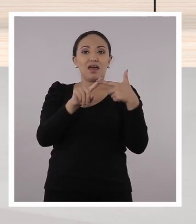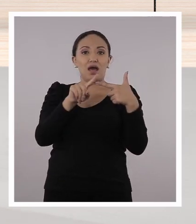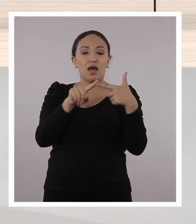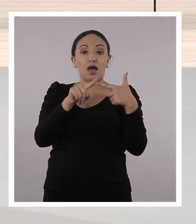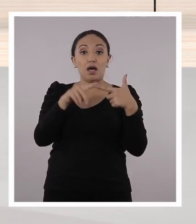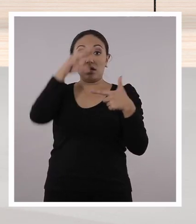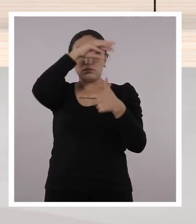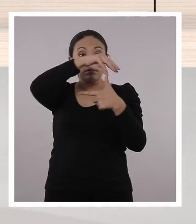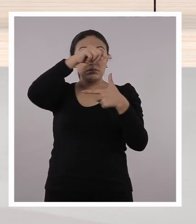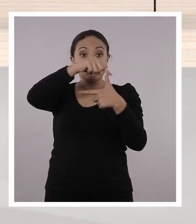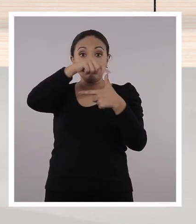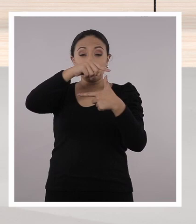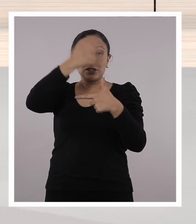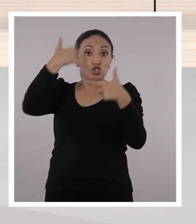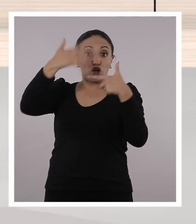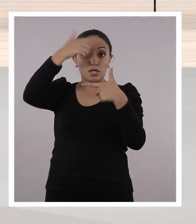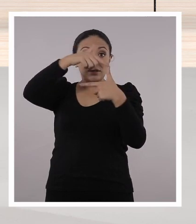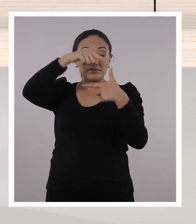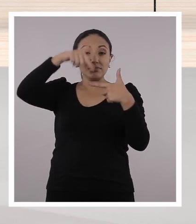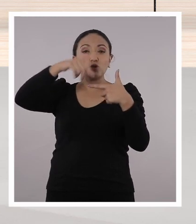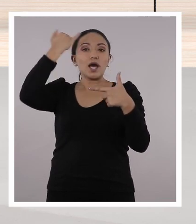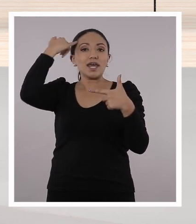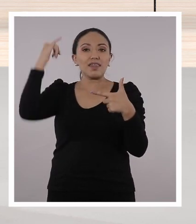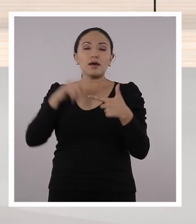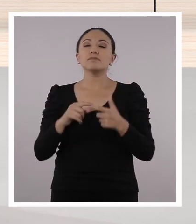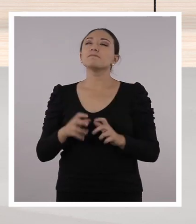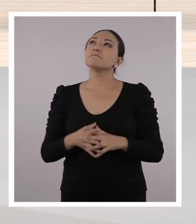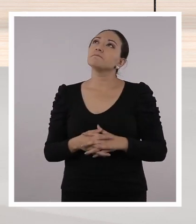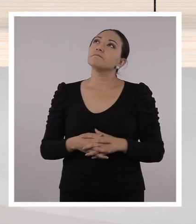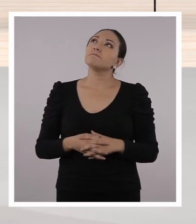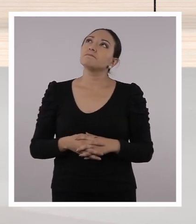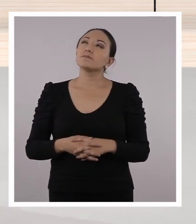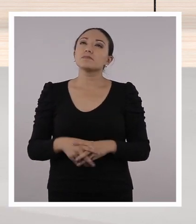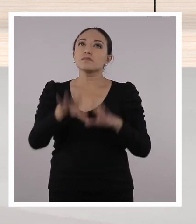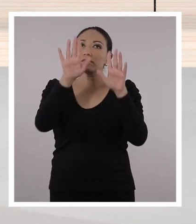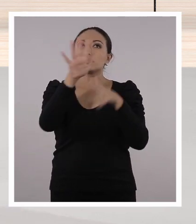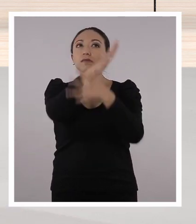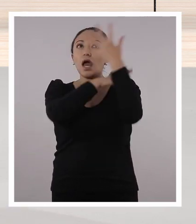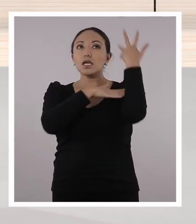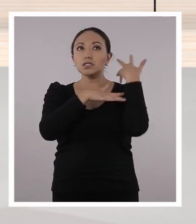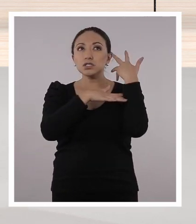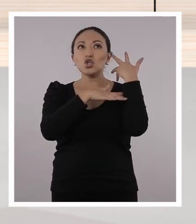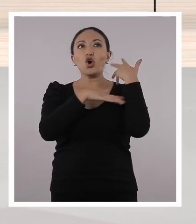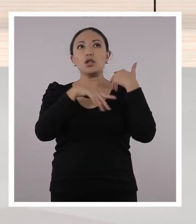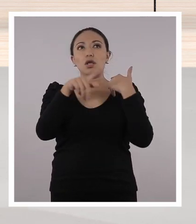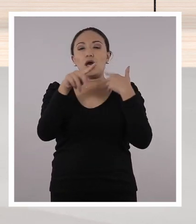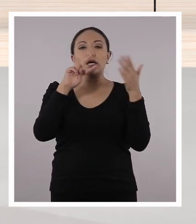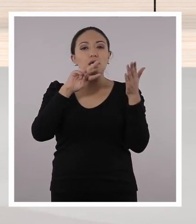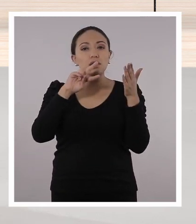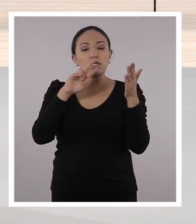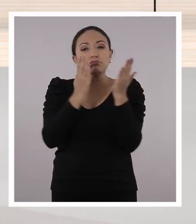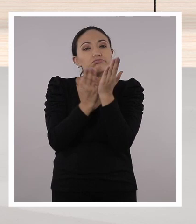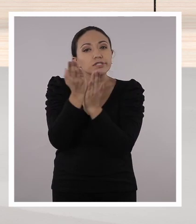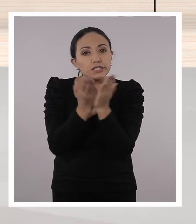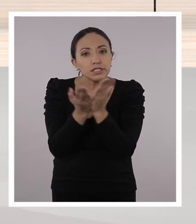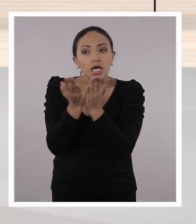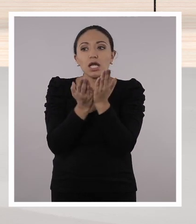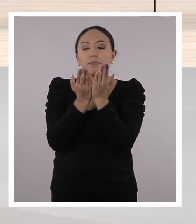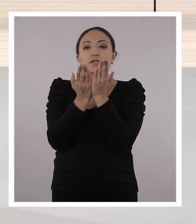que también agrupe lo más principal de la clase. A ver, la idea es que la historia sirve para